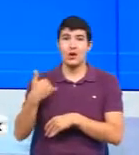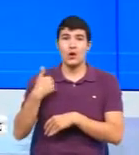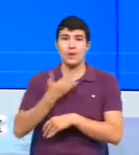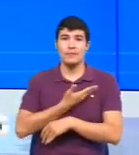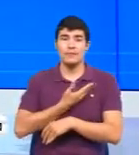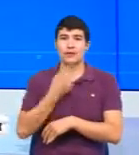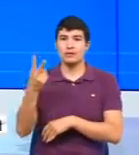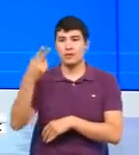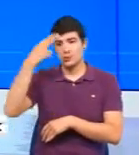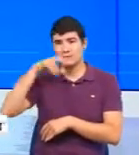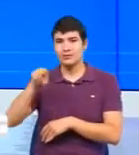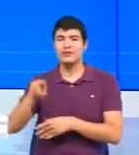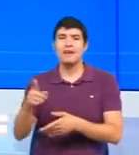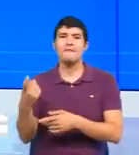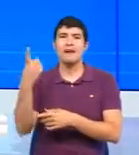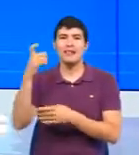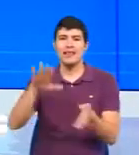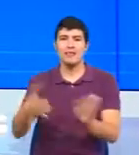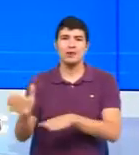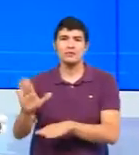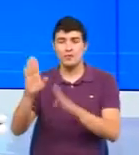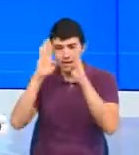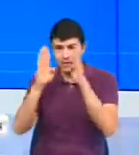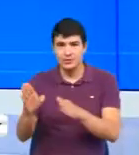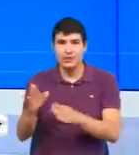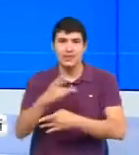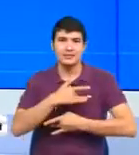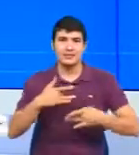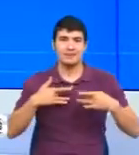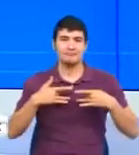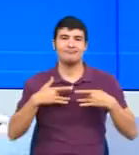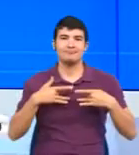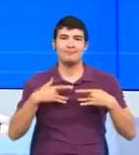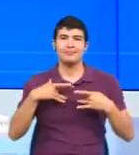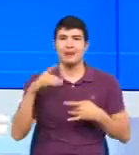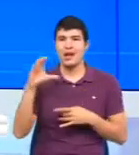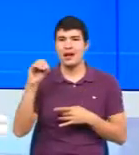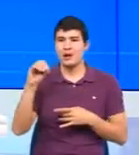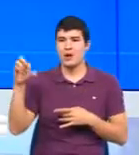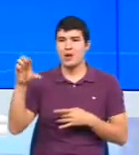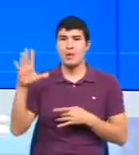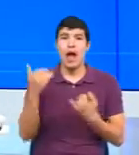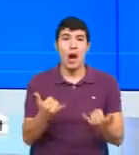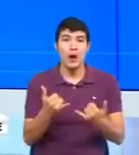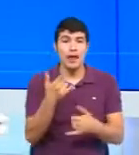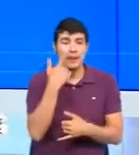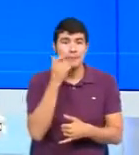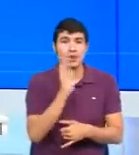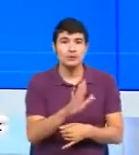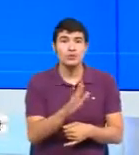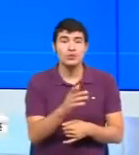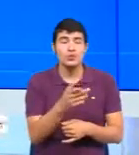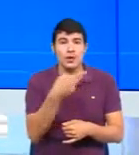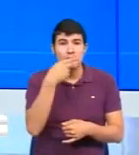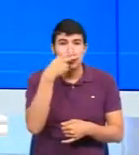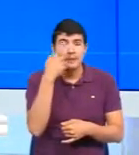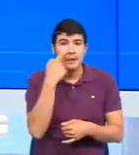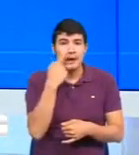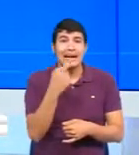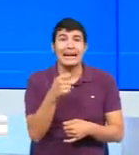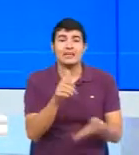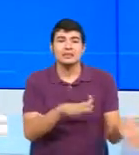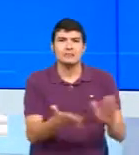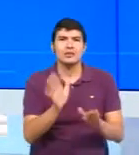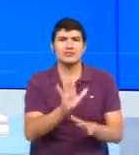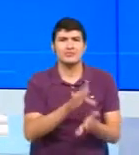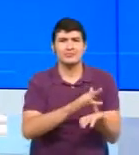muere por falta de atención médica en saludcoop ahora el turno fue para el padre de las pequeñas que estuvo al borde de la muerte en una